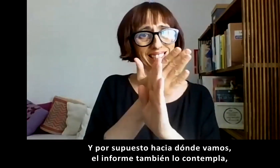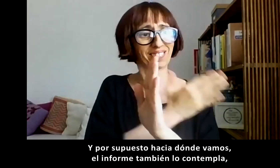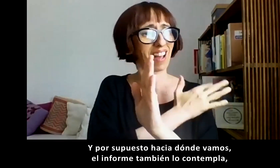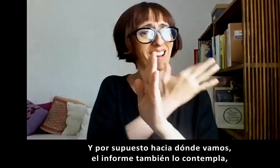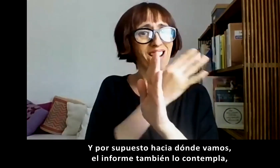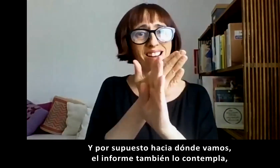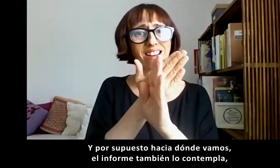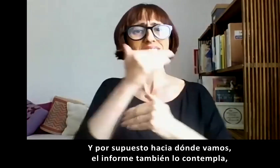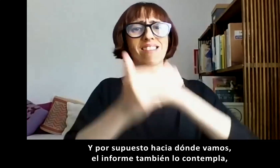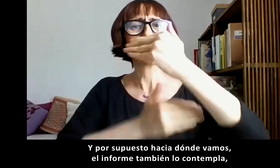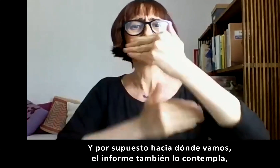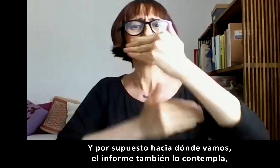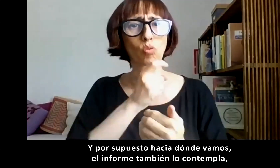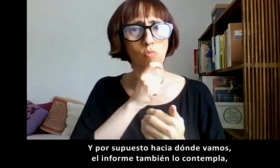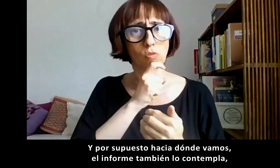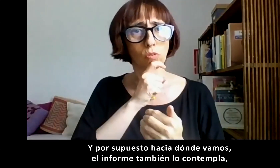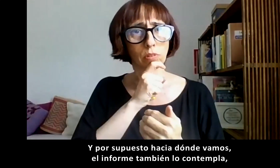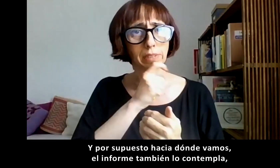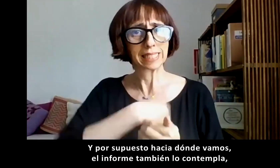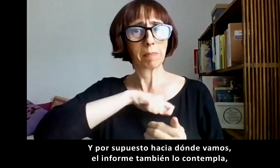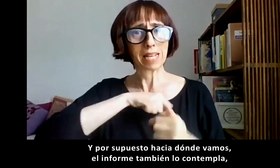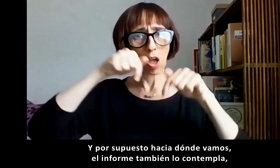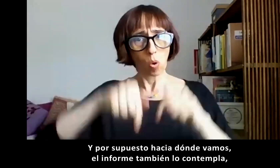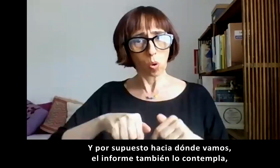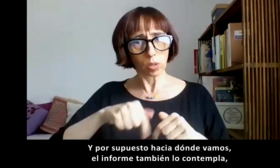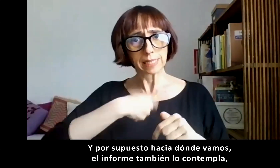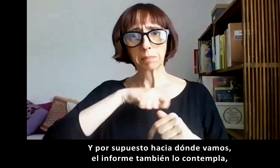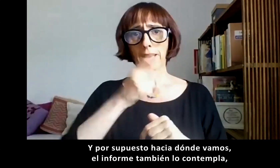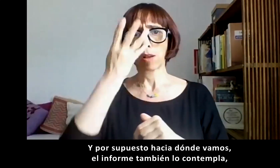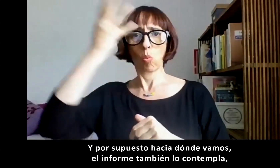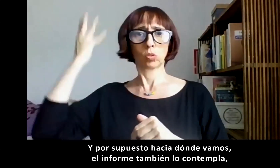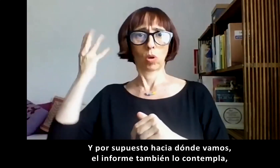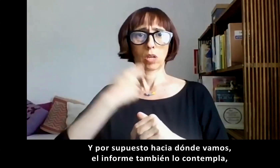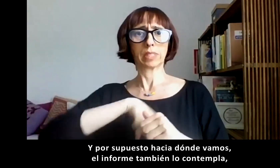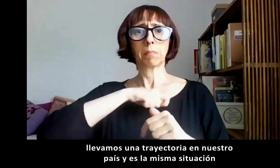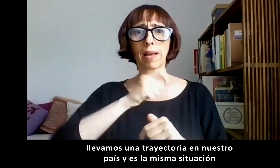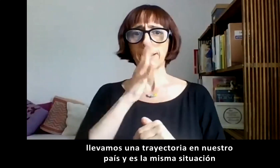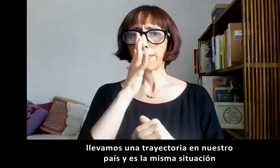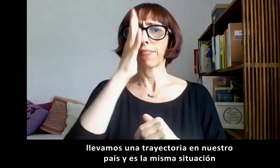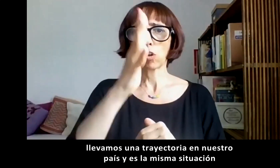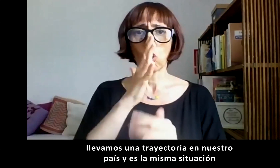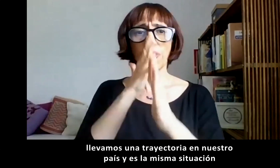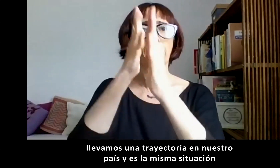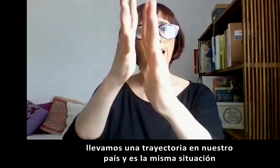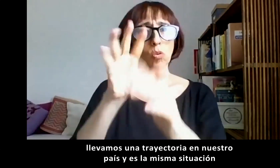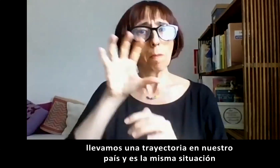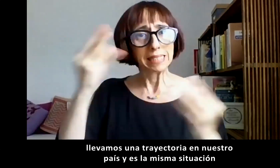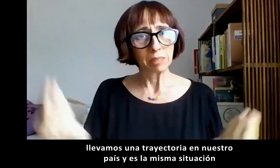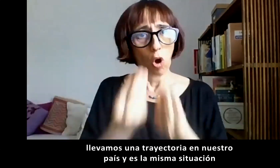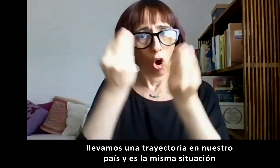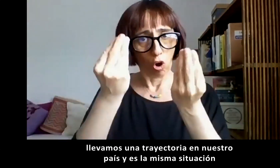El informe también lo contempla. Llevamos una trayectoria en nuestro país y es la